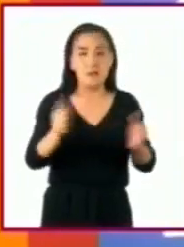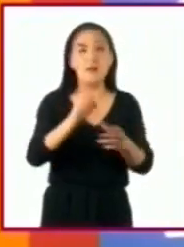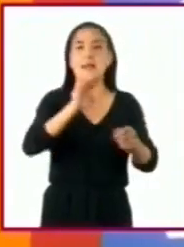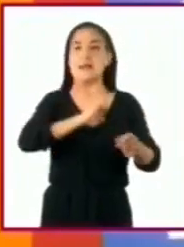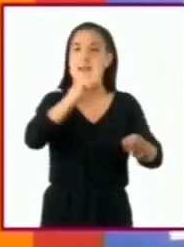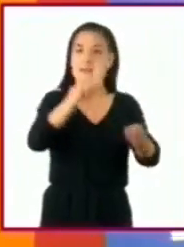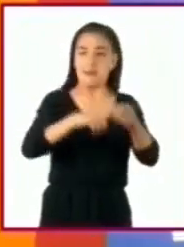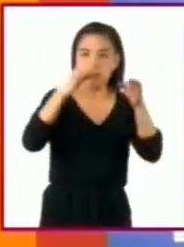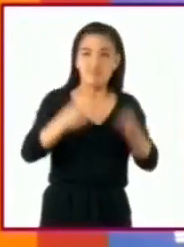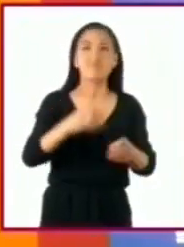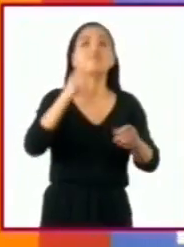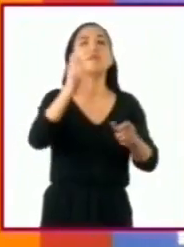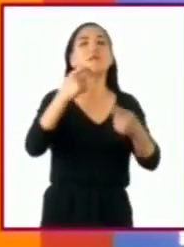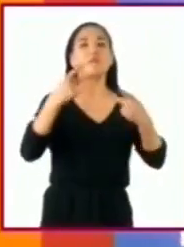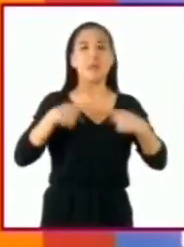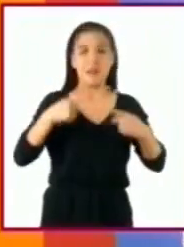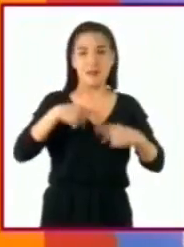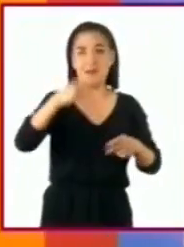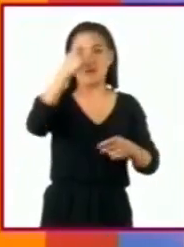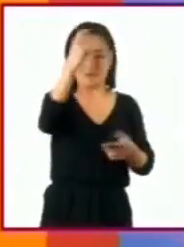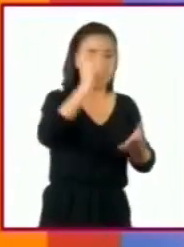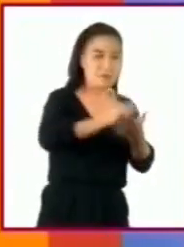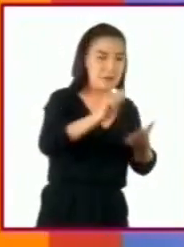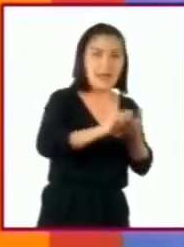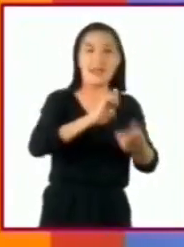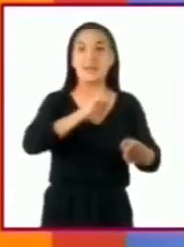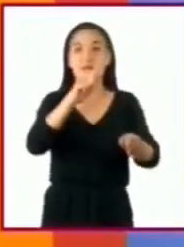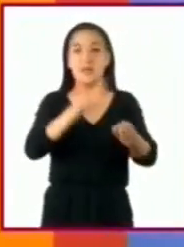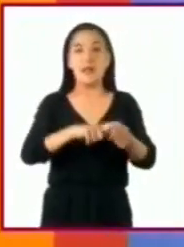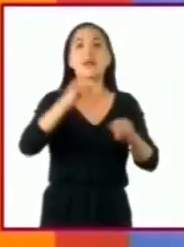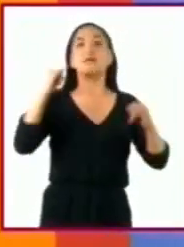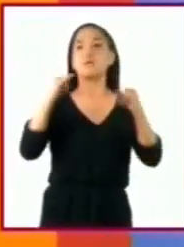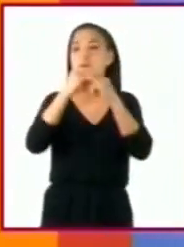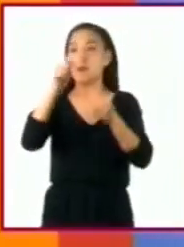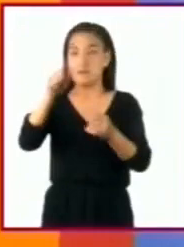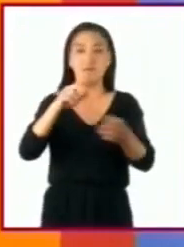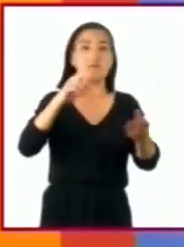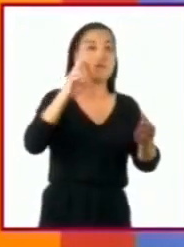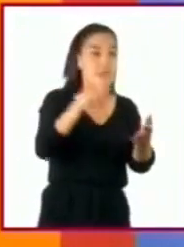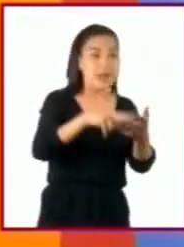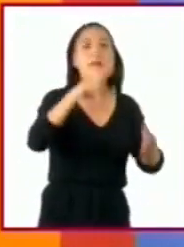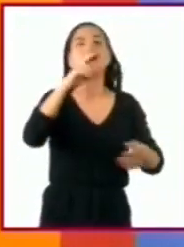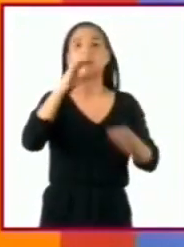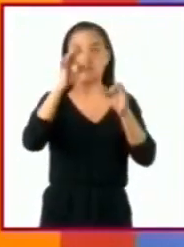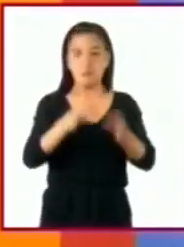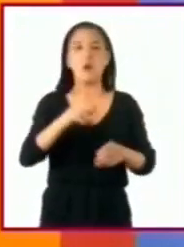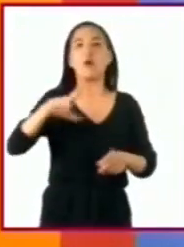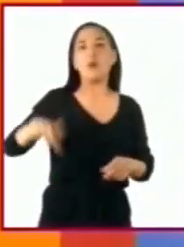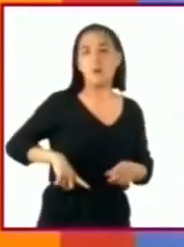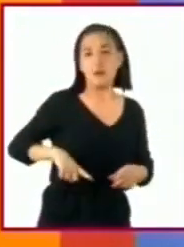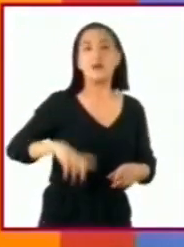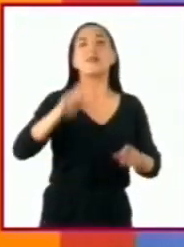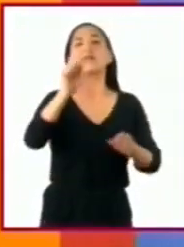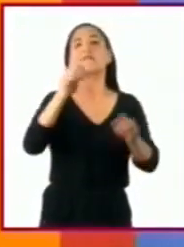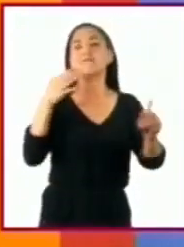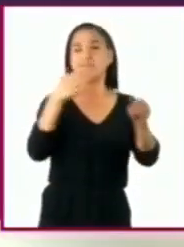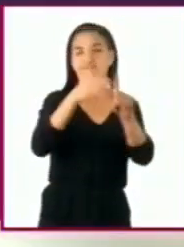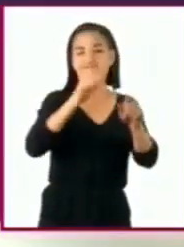un especialista, avalados o respaldados por una institución escolar, de gobierno o dedicada a la